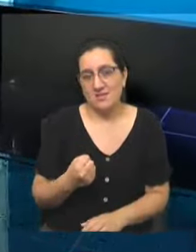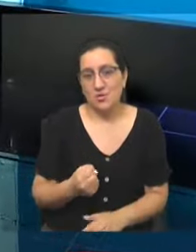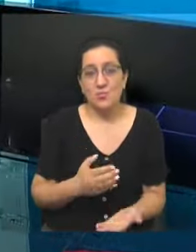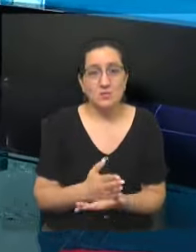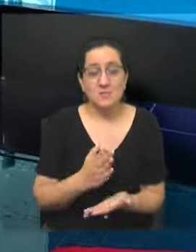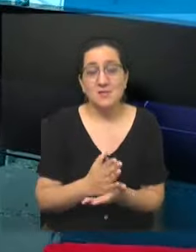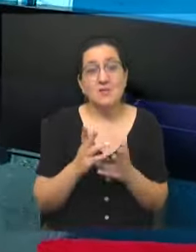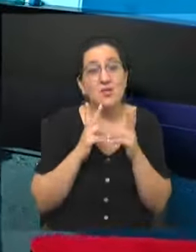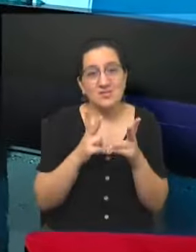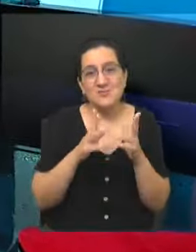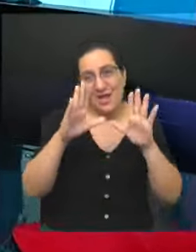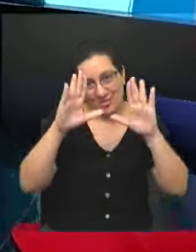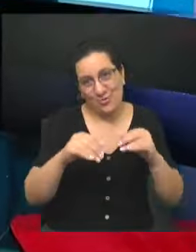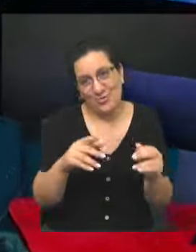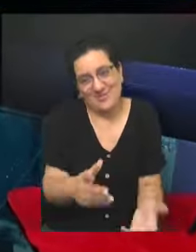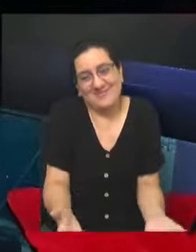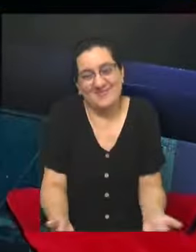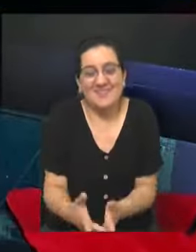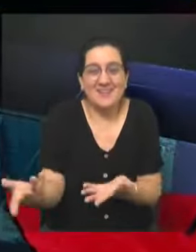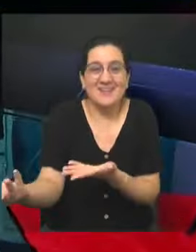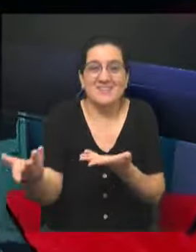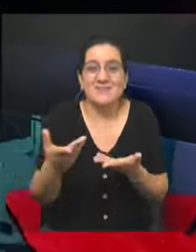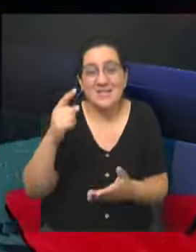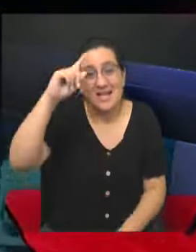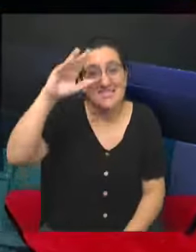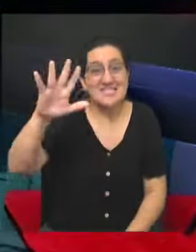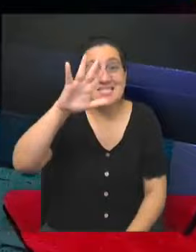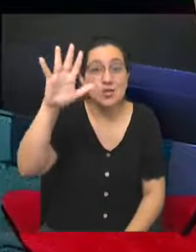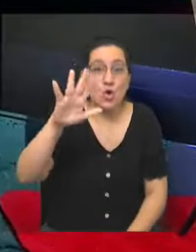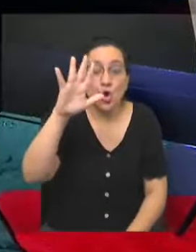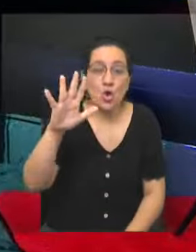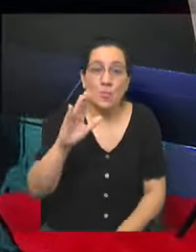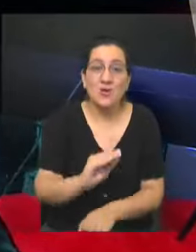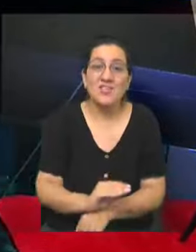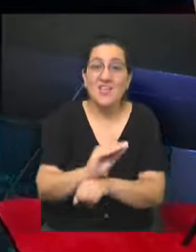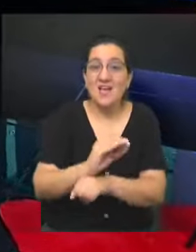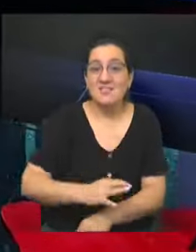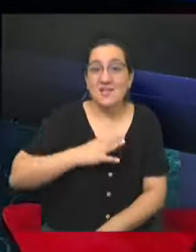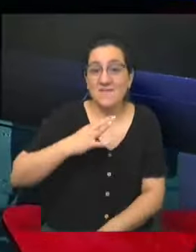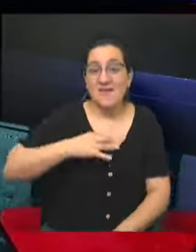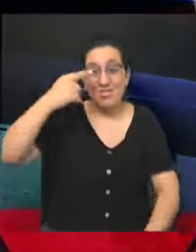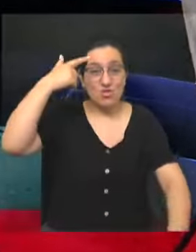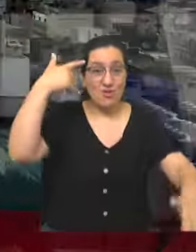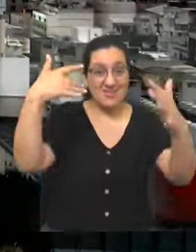siempre se lo decimos a todos esto. Juan Pablo Civis, nuestro psicólogo, bienvenidos a Crianza Viva Adolescente.